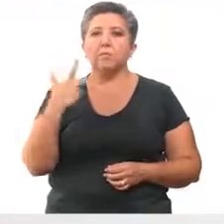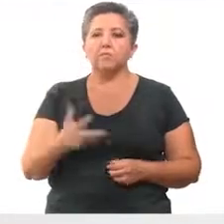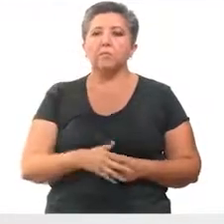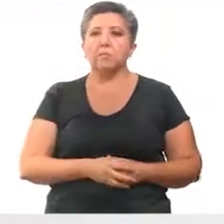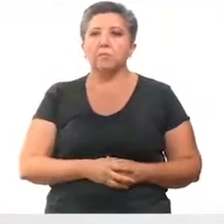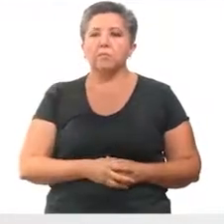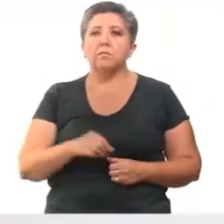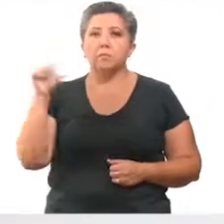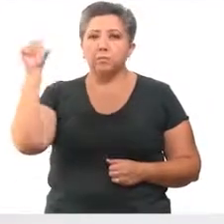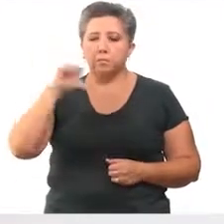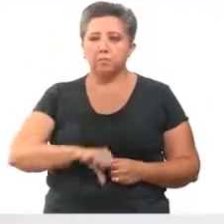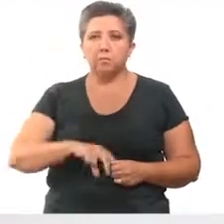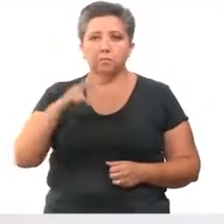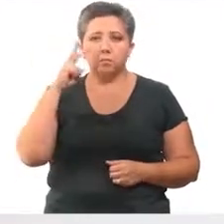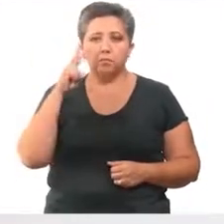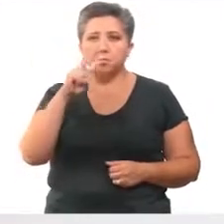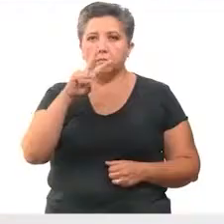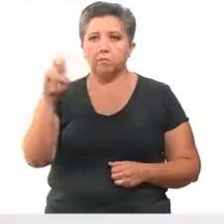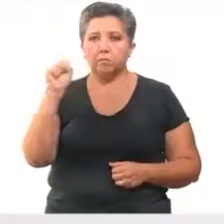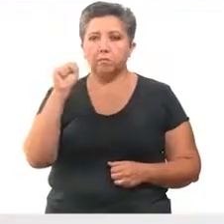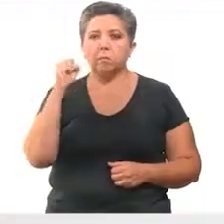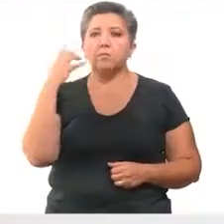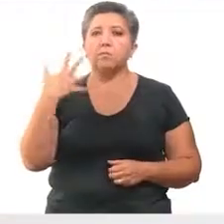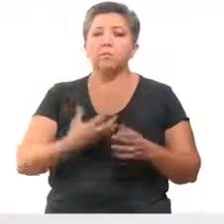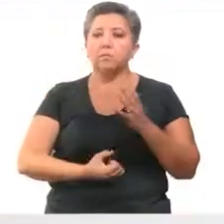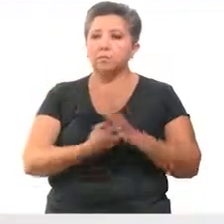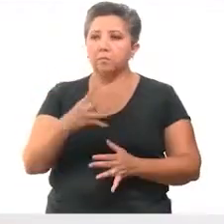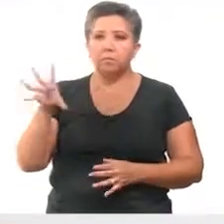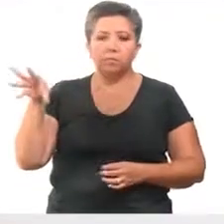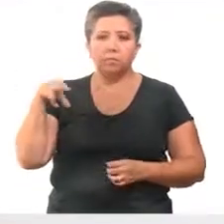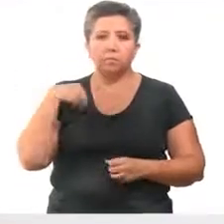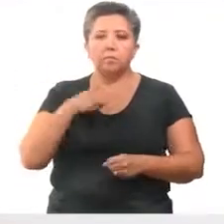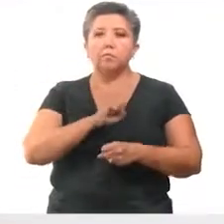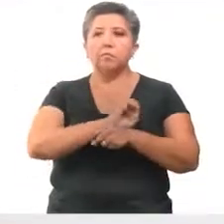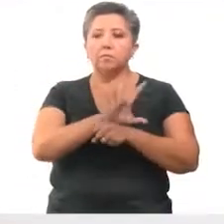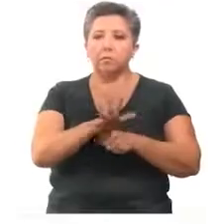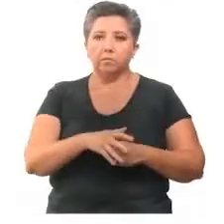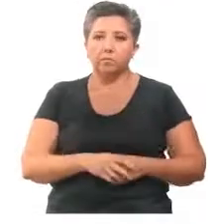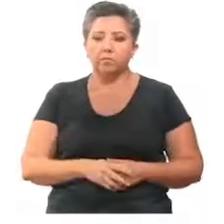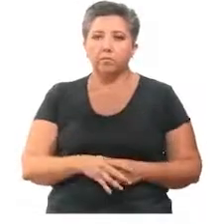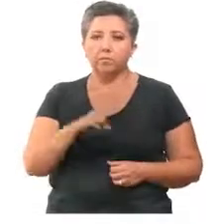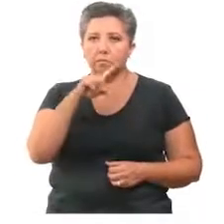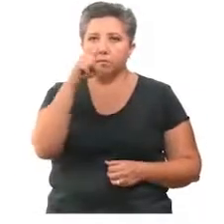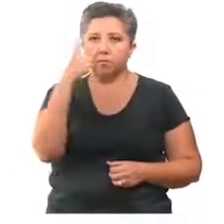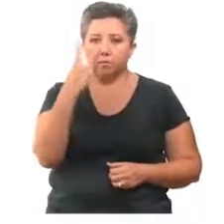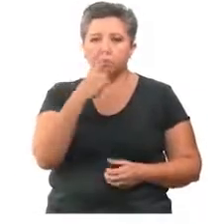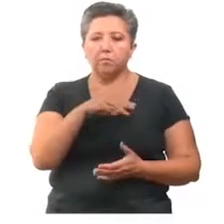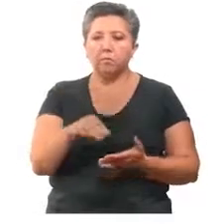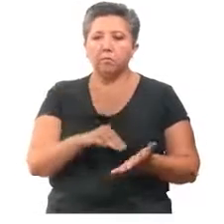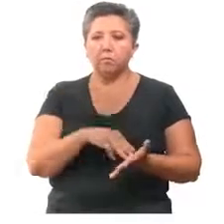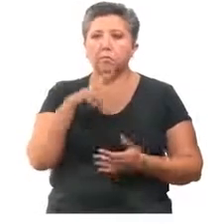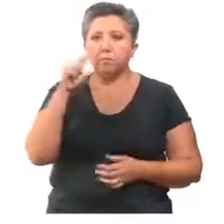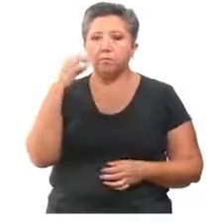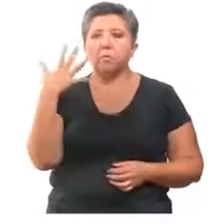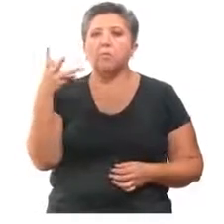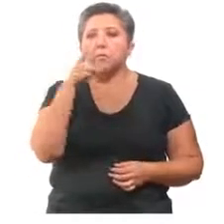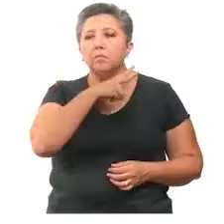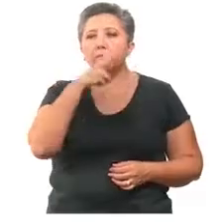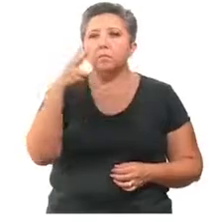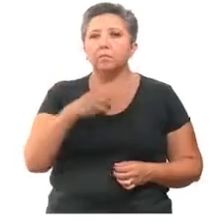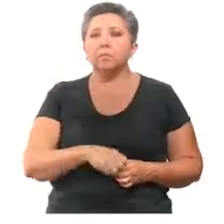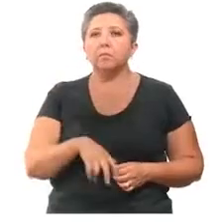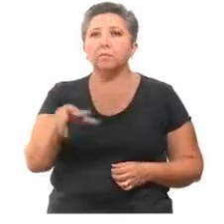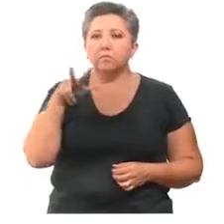51.468. Hoy se detectaron 265 nuevos contagios de coronavirus. 101 en Mérida, 25 en